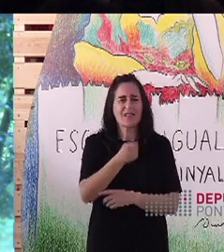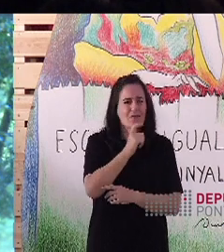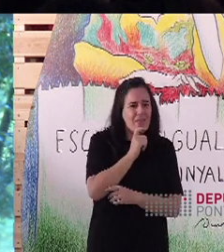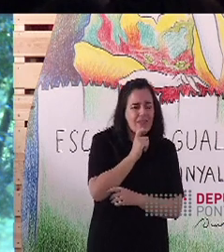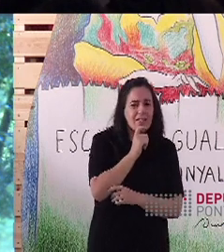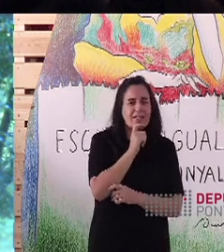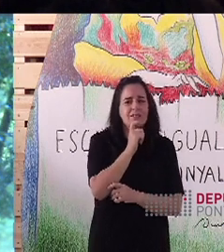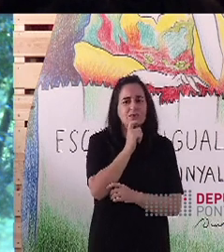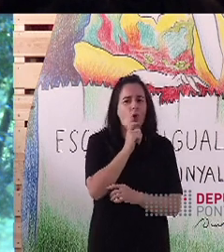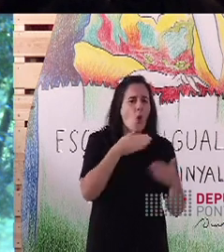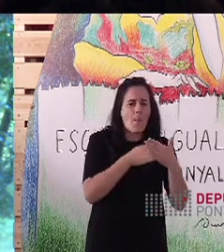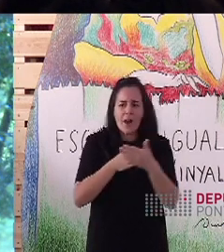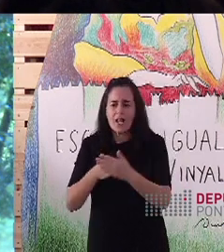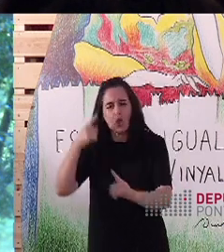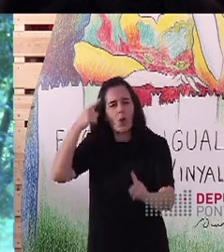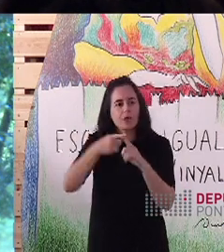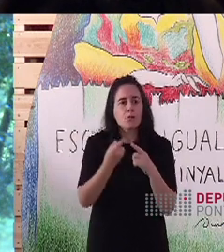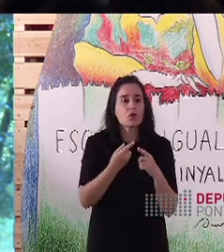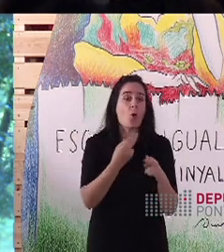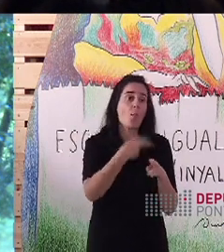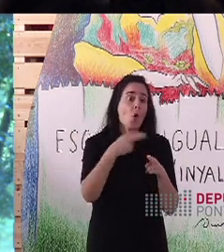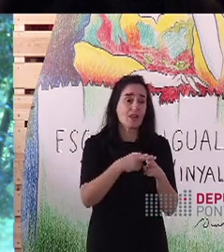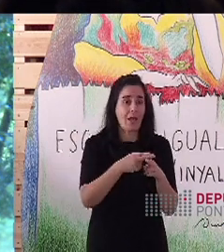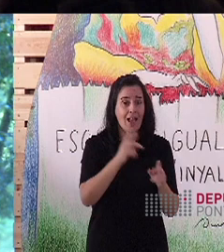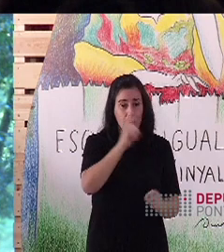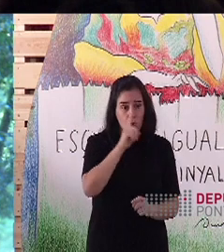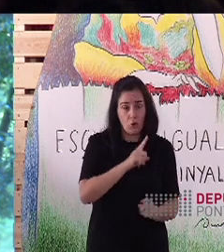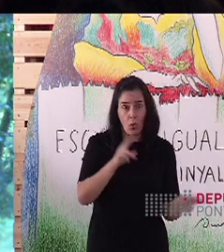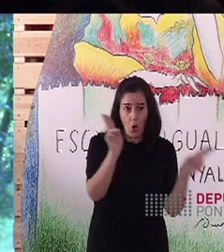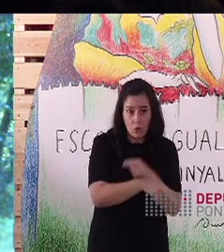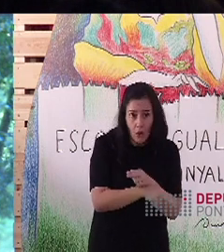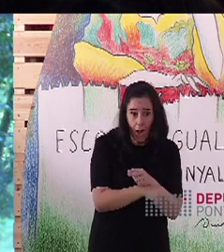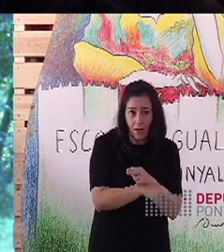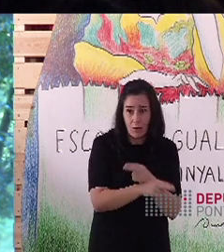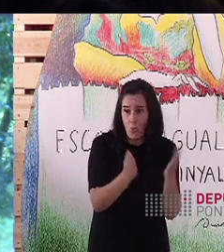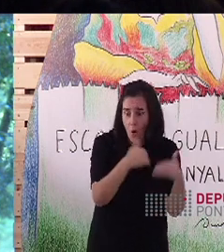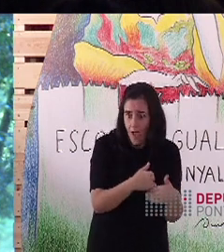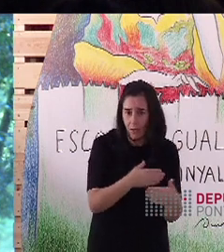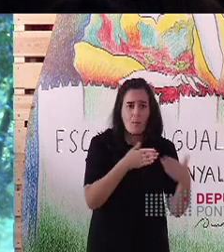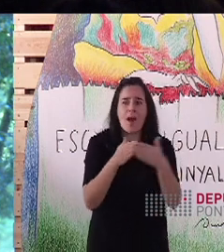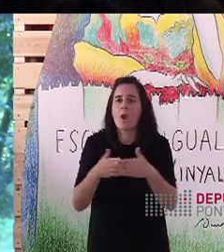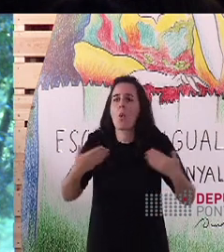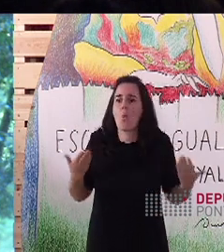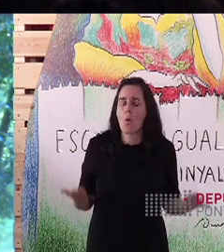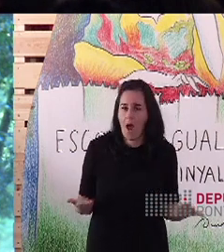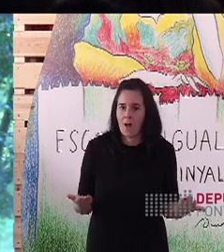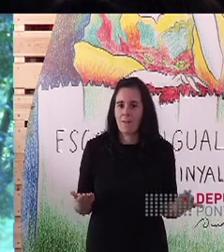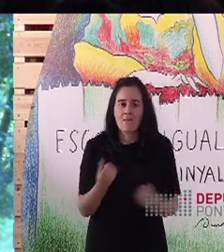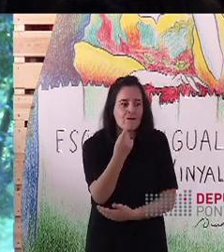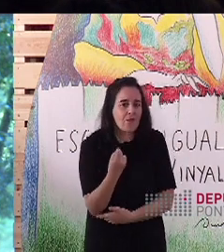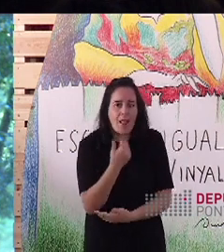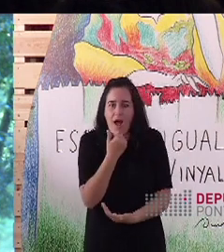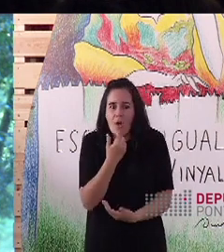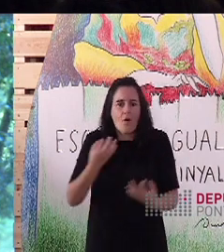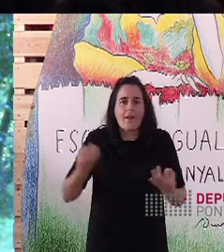resistencia para que todas esas políticas abolicionistas non se estén producindo xa? Que é o que falta ou que erros se